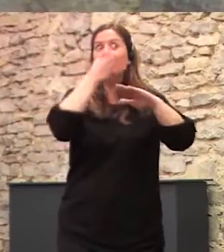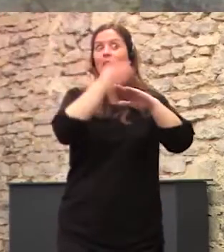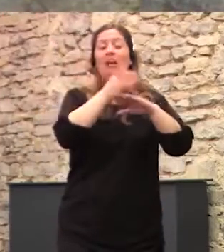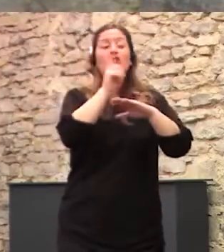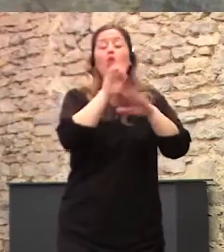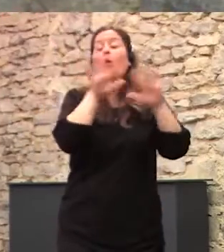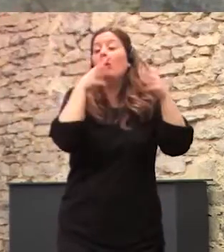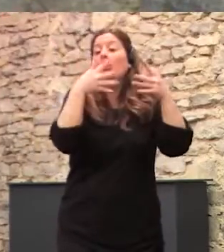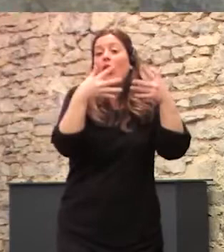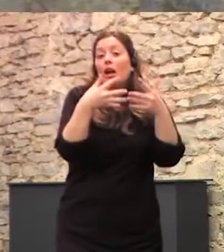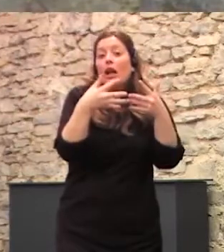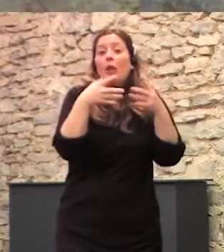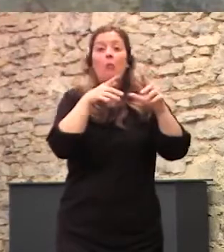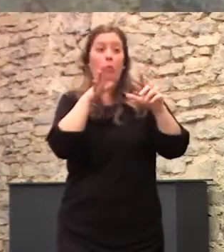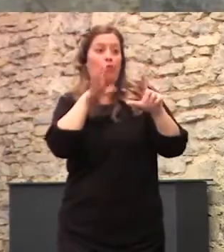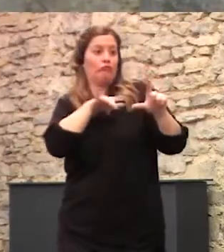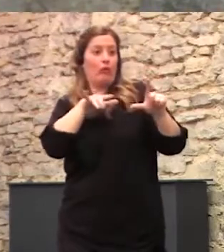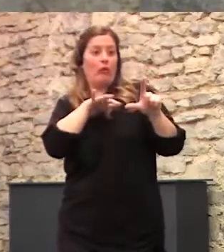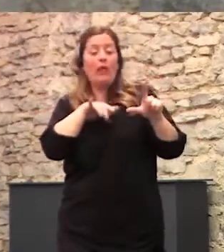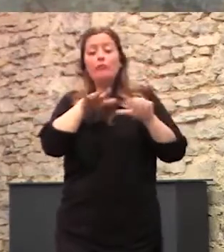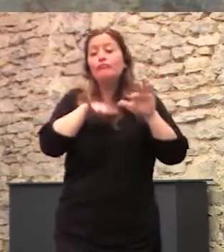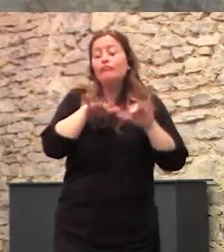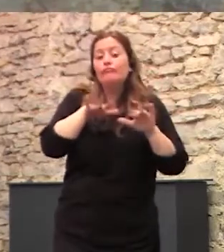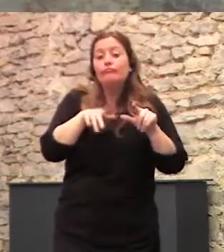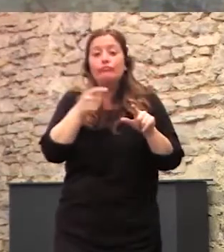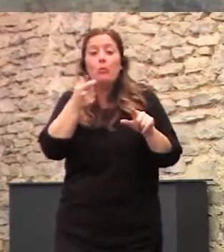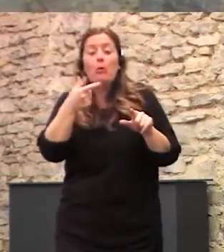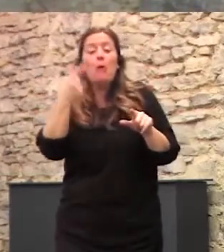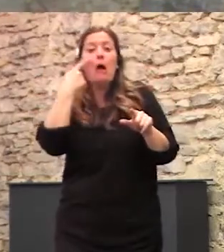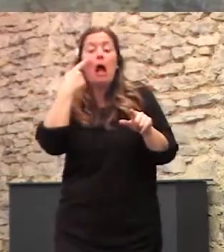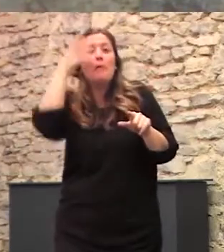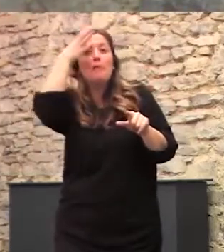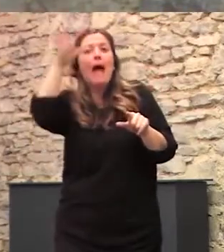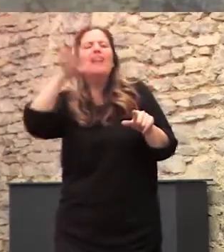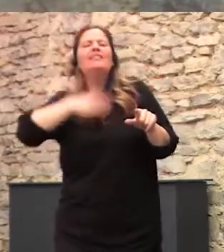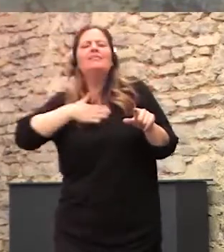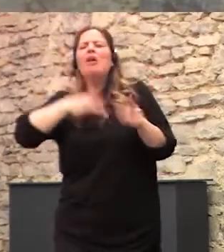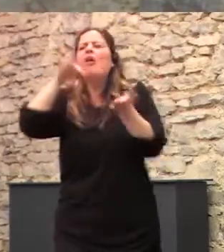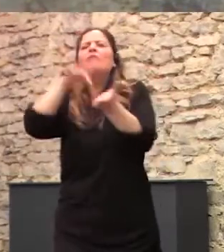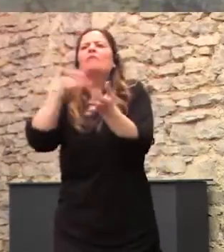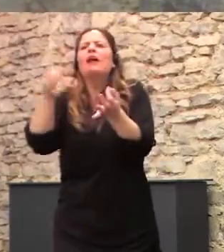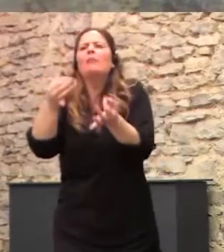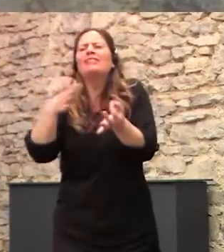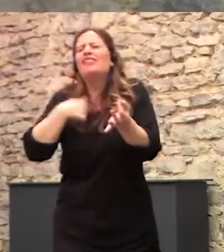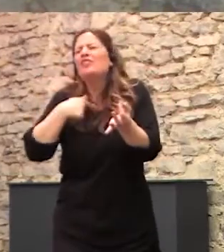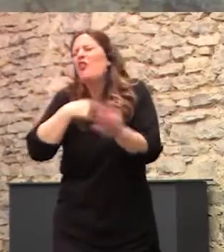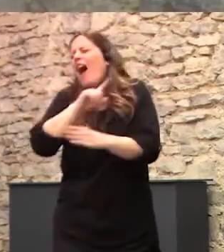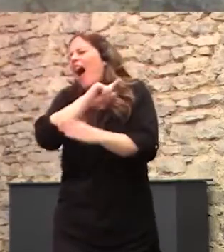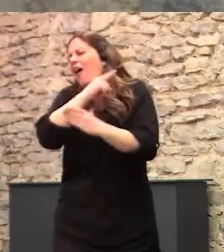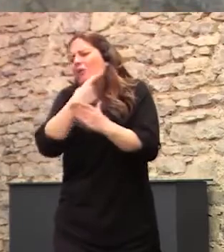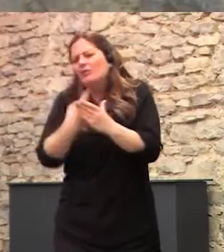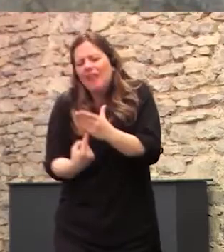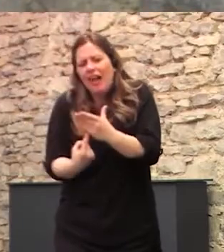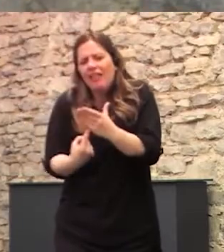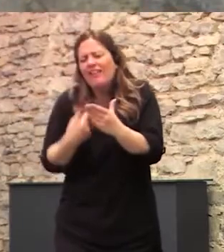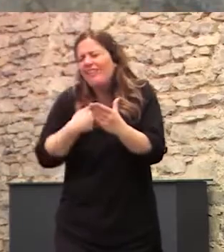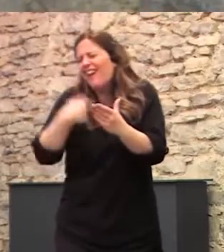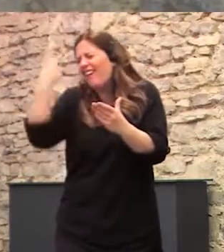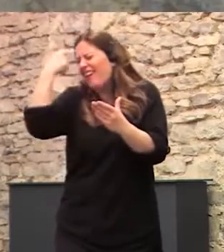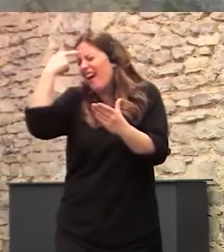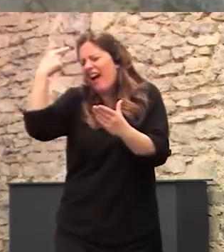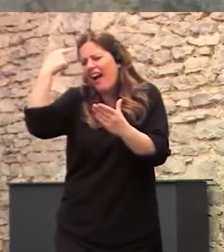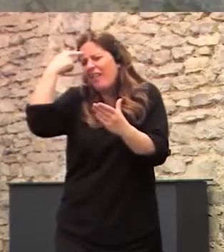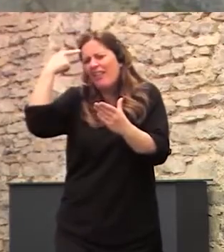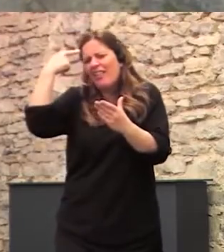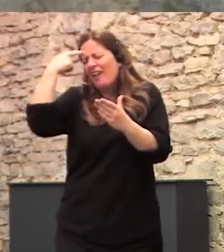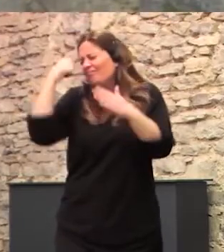en internet porque hay ordenadores y no sé, ver qué pasa en mi país, pero estoy tan agotada que no tengo la cabeza para ahora